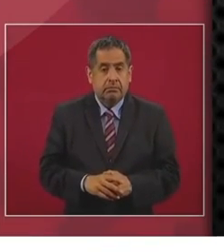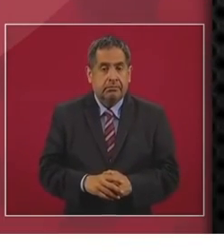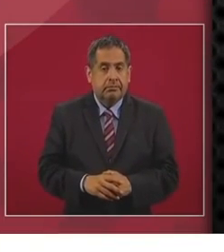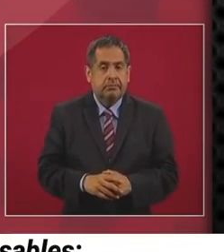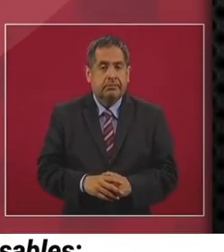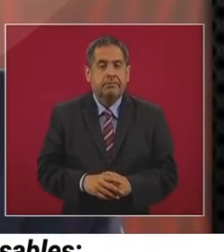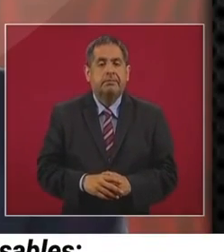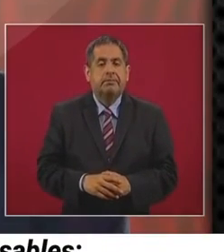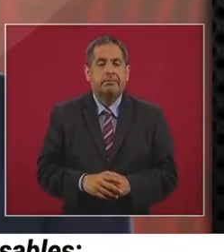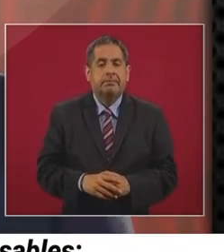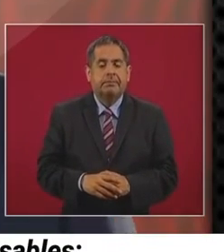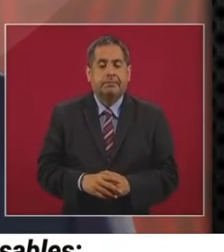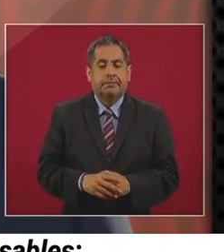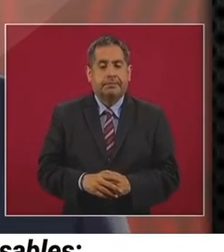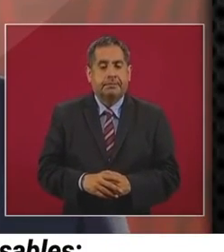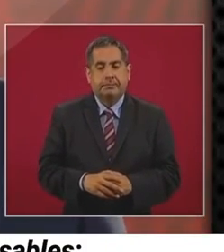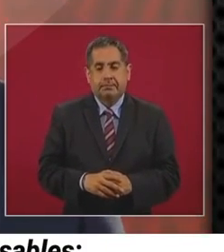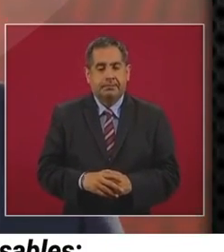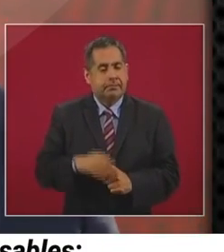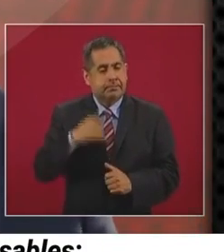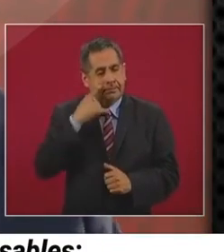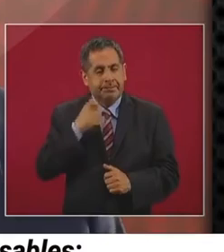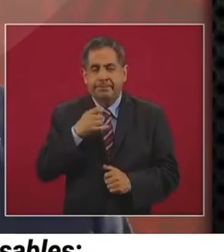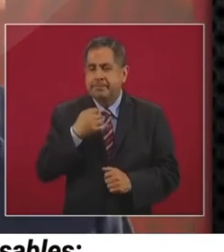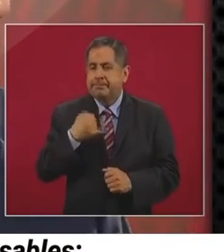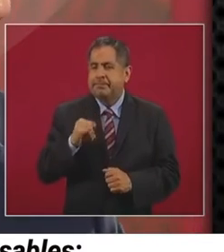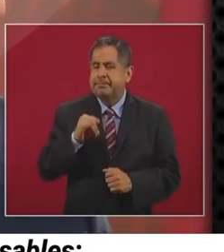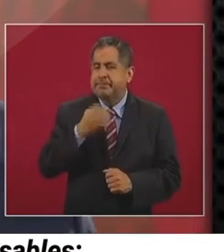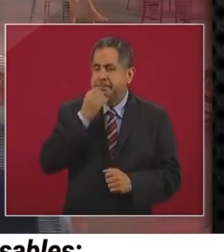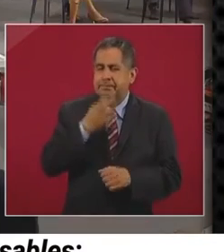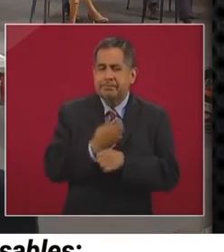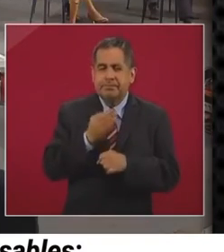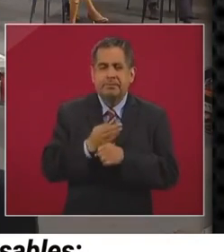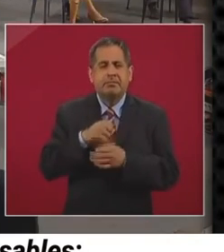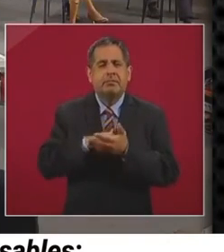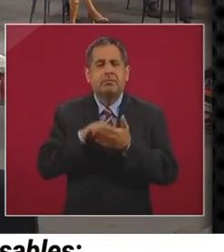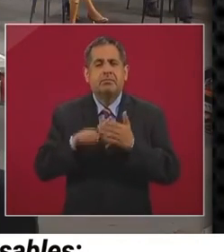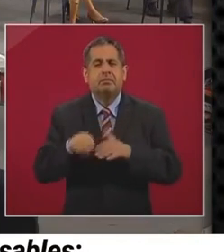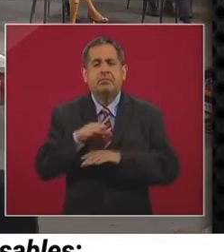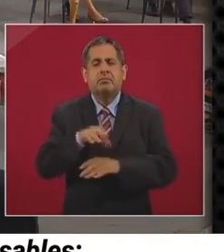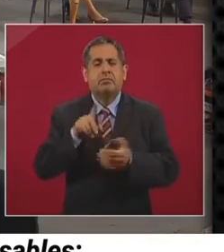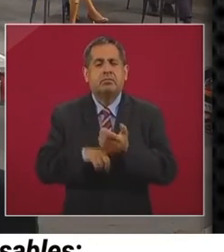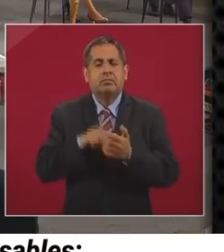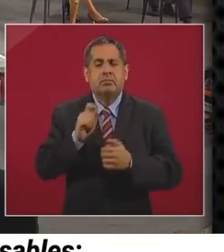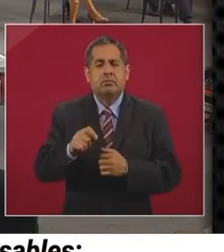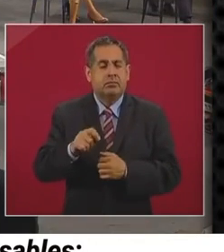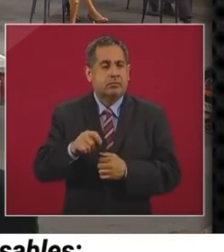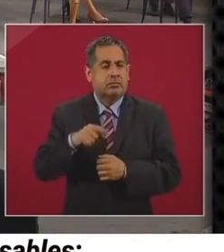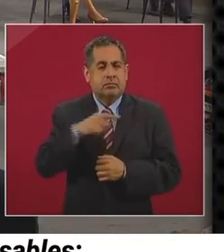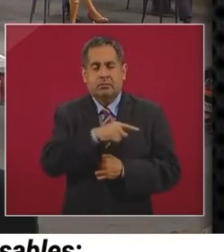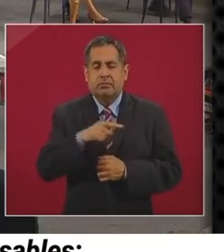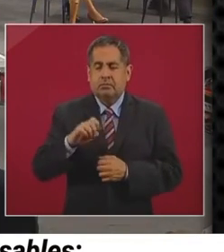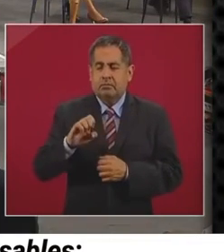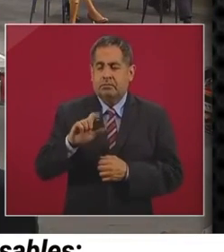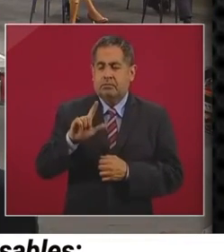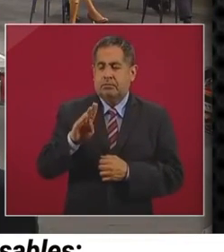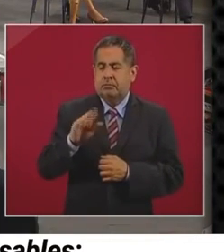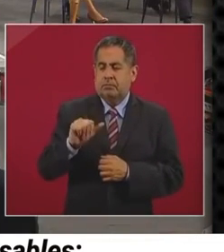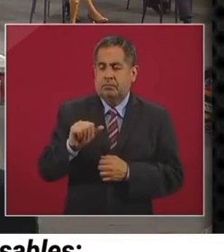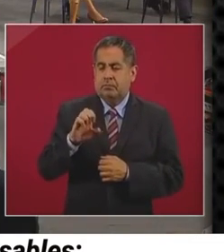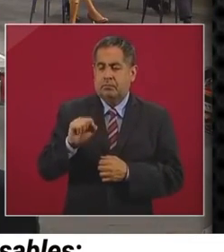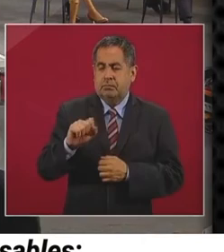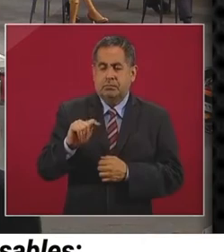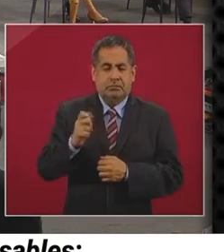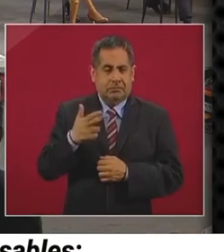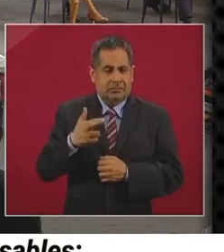El presidente Andrés Manuel López Obrador rechazó las declaraciones de la alcaldesa de Salamanca, Beatriz Hernández Cruz, quien afirmó que el periodista Israel Vázquez